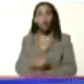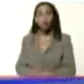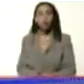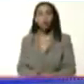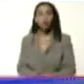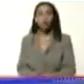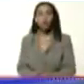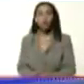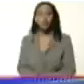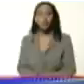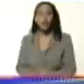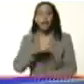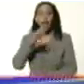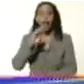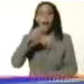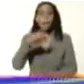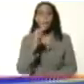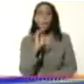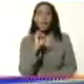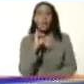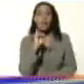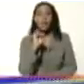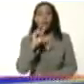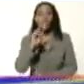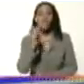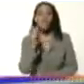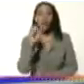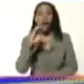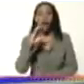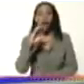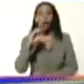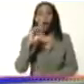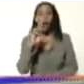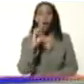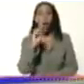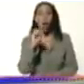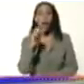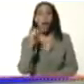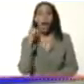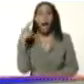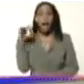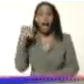la Epivac Corona ahí llevamos una ventaja